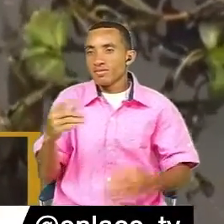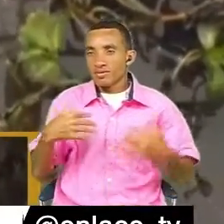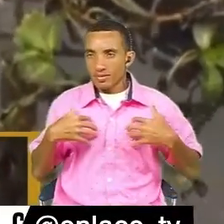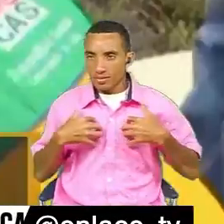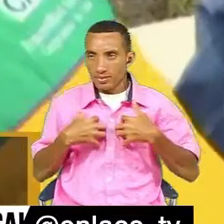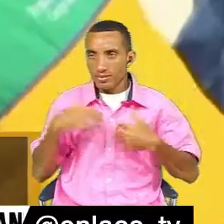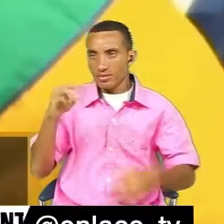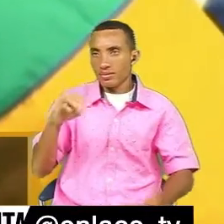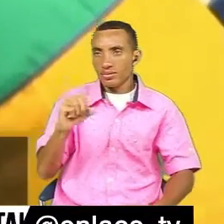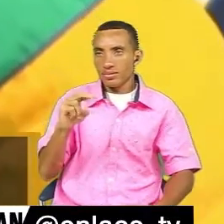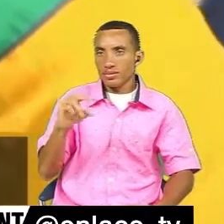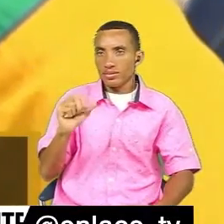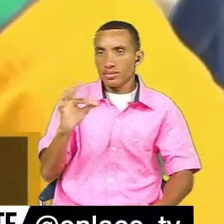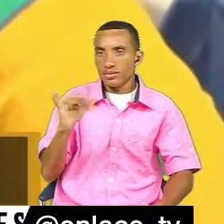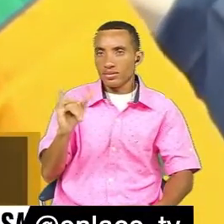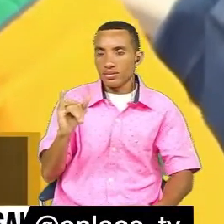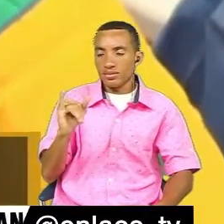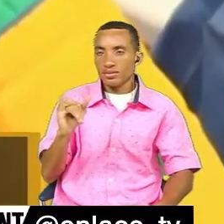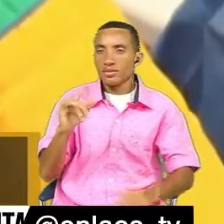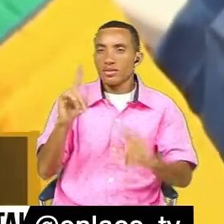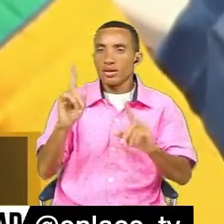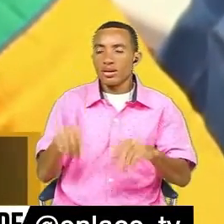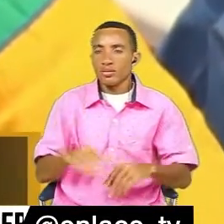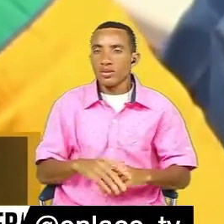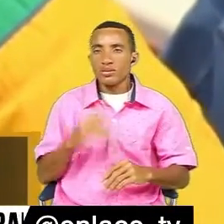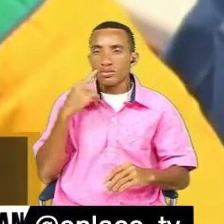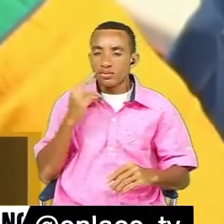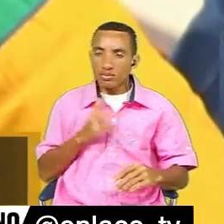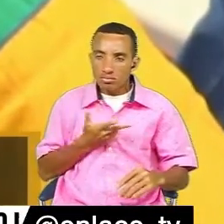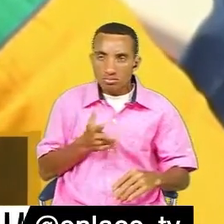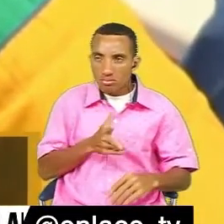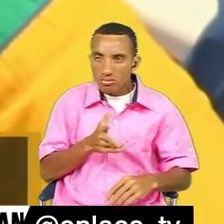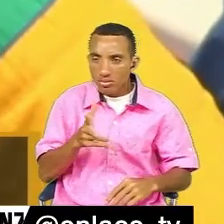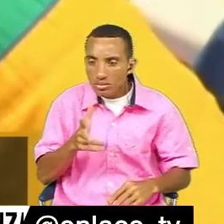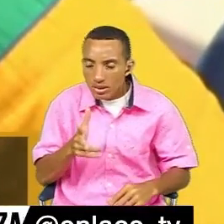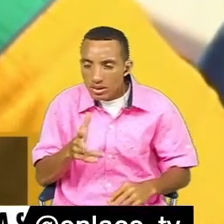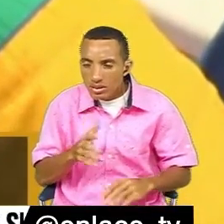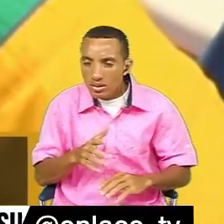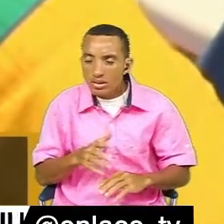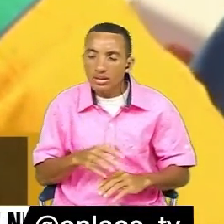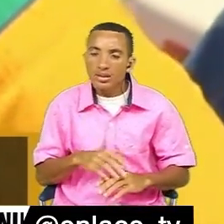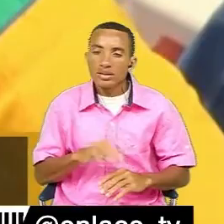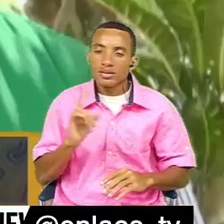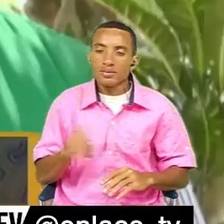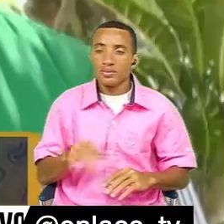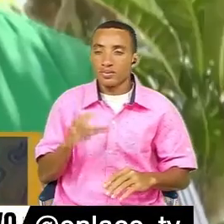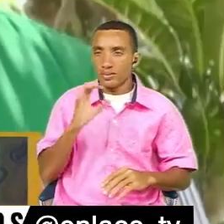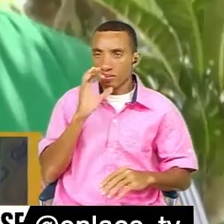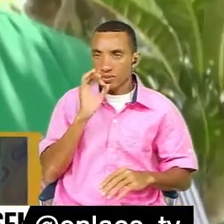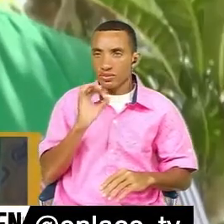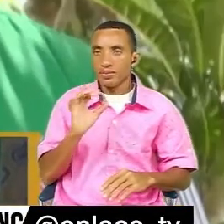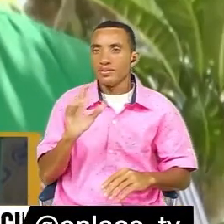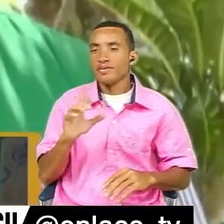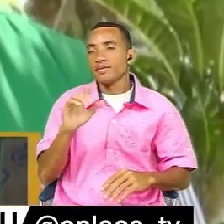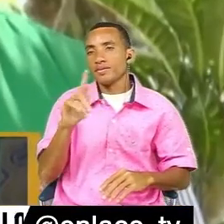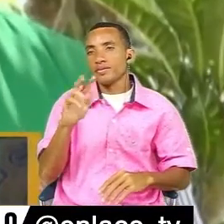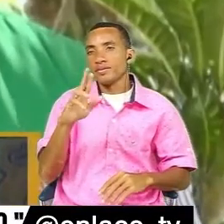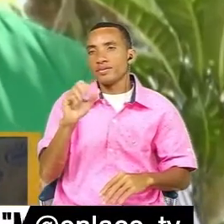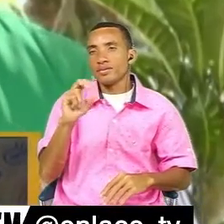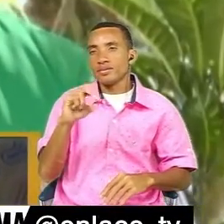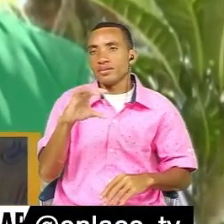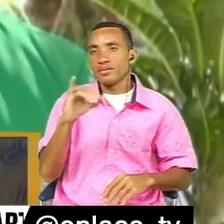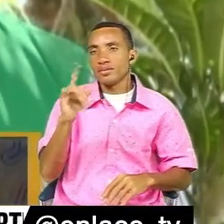Ciénaga San Silvestre. Posterior a esto, pues nos desplazamos al sitio en compañía del doctor Francisco Ernesto Monsalve, gerente de la piscícola